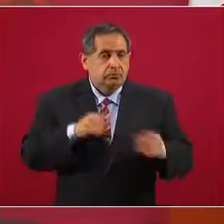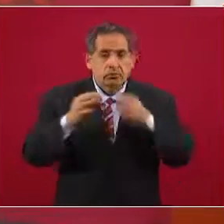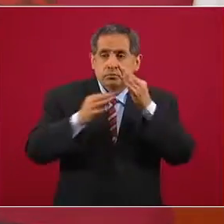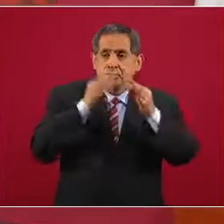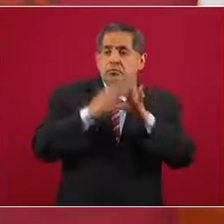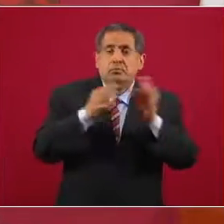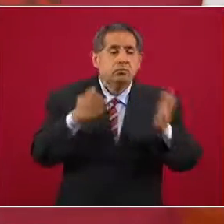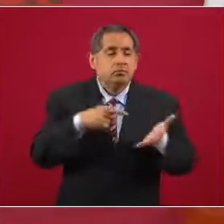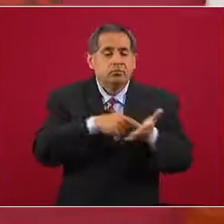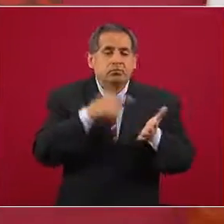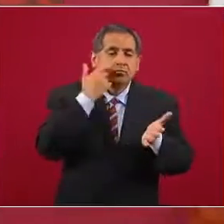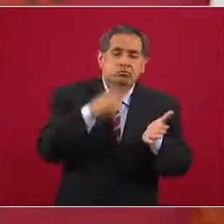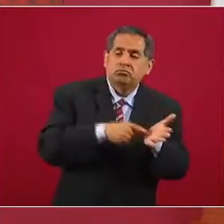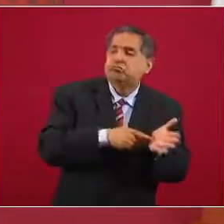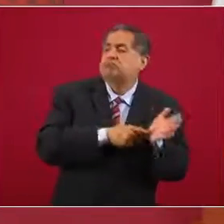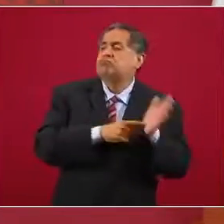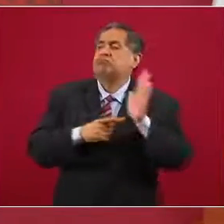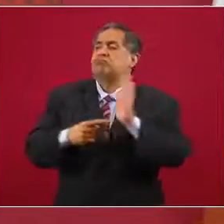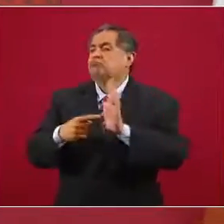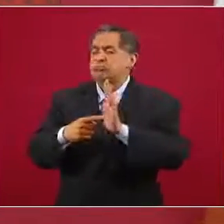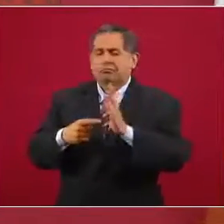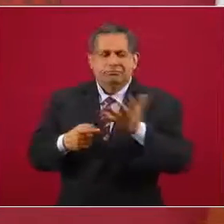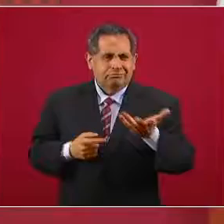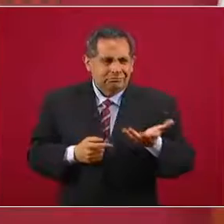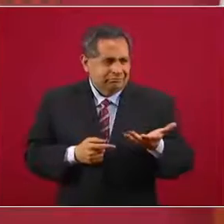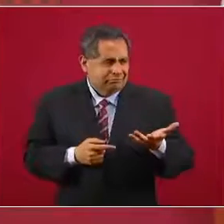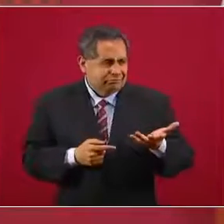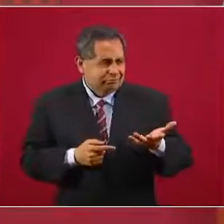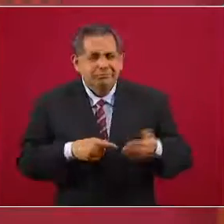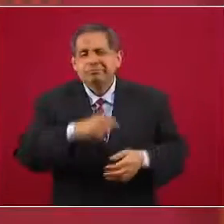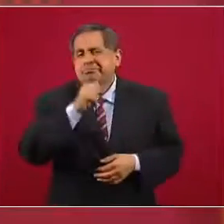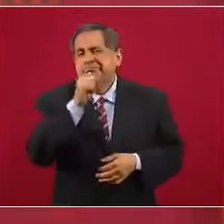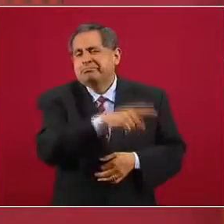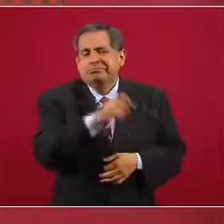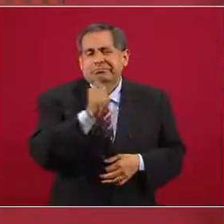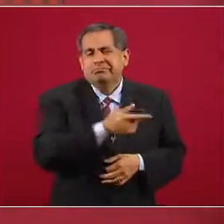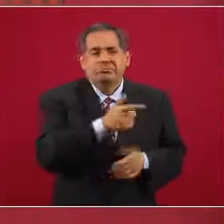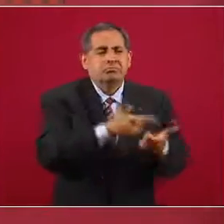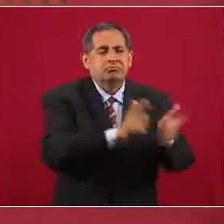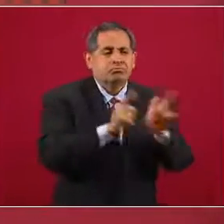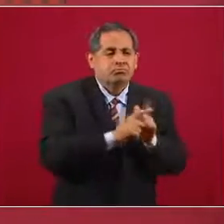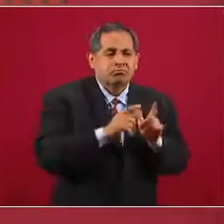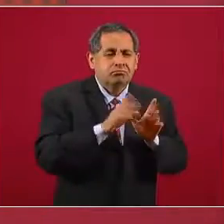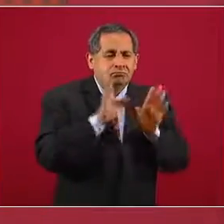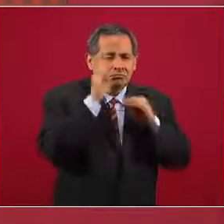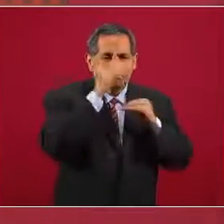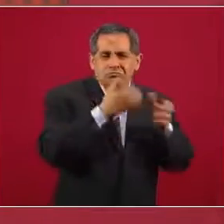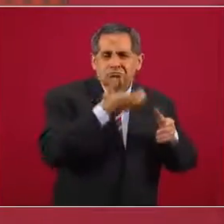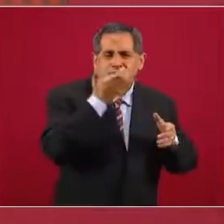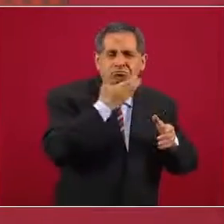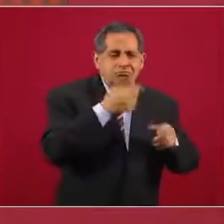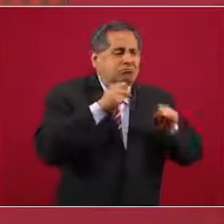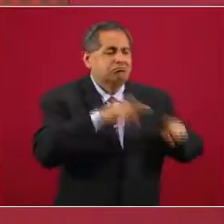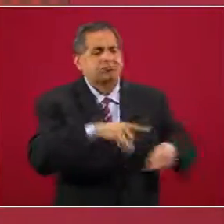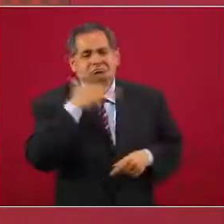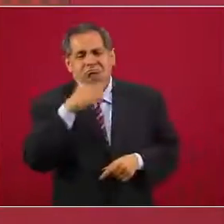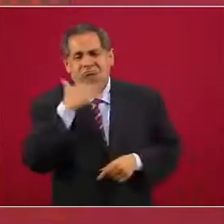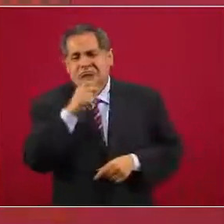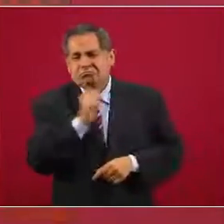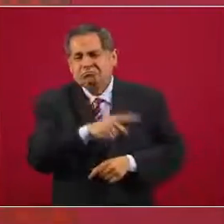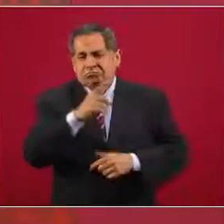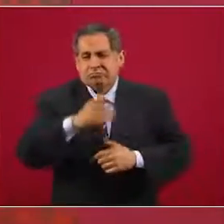promovían en su escrito y es lo que promueven los conservadores corruptos,